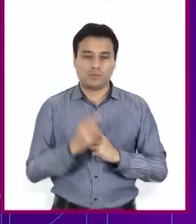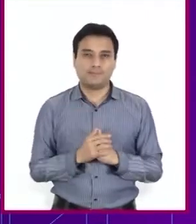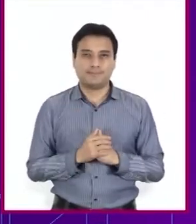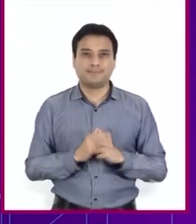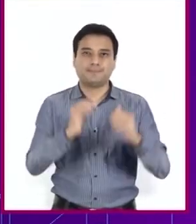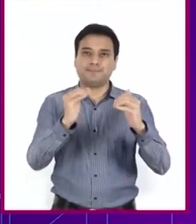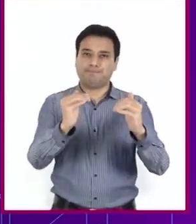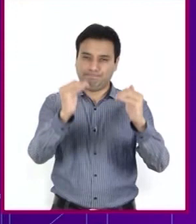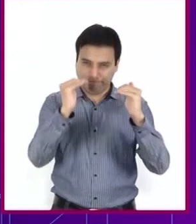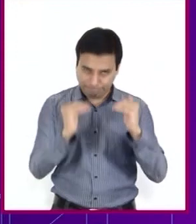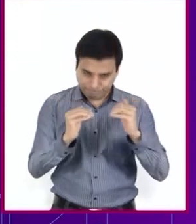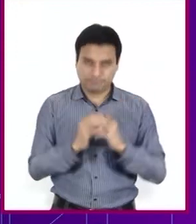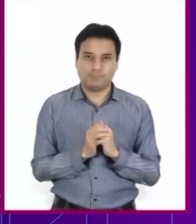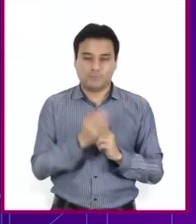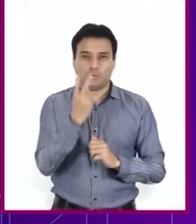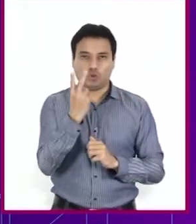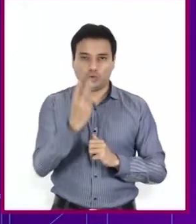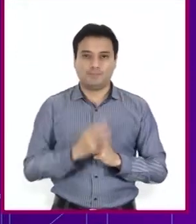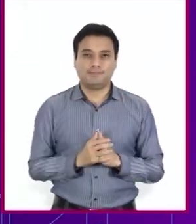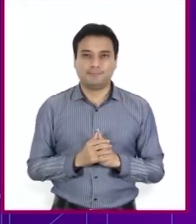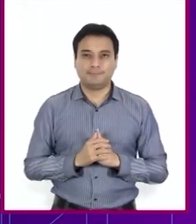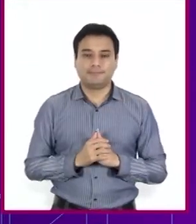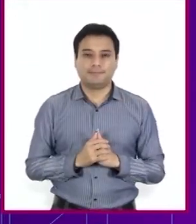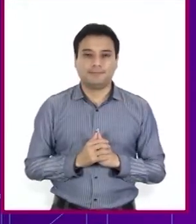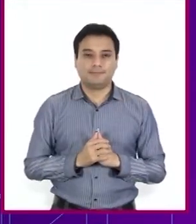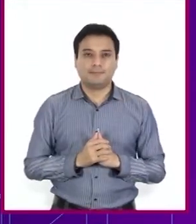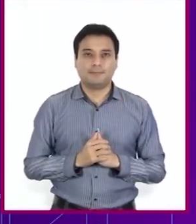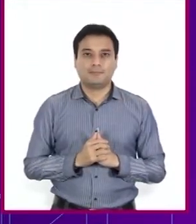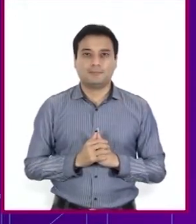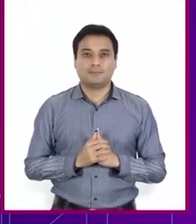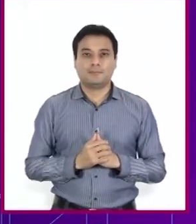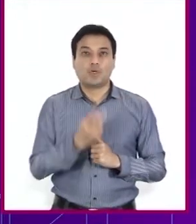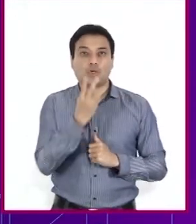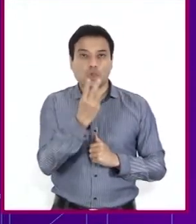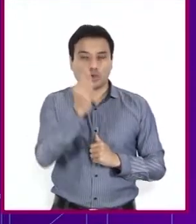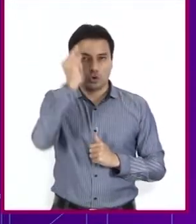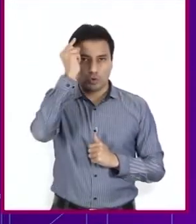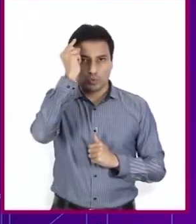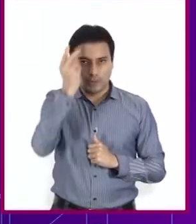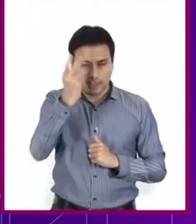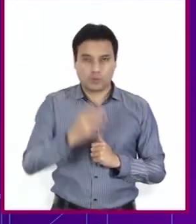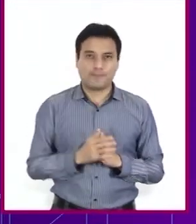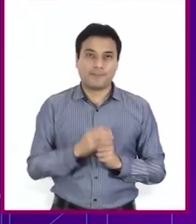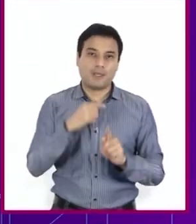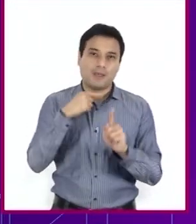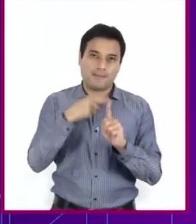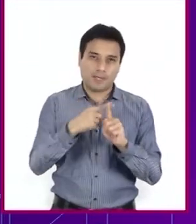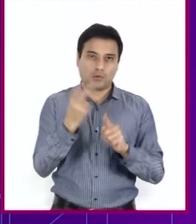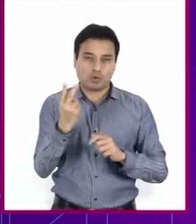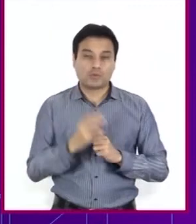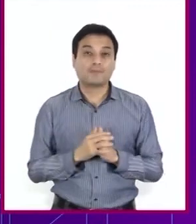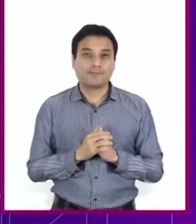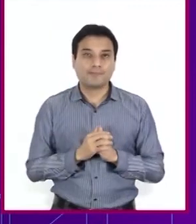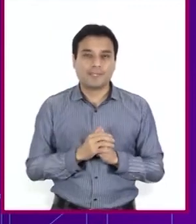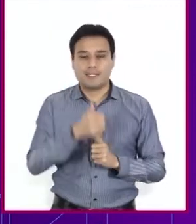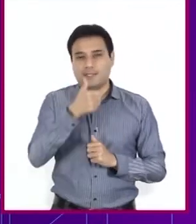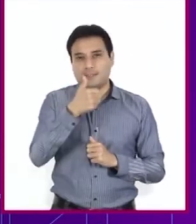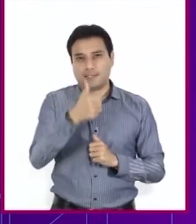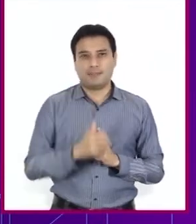Sustituimos el valor de 2 y tenemos 2 al cuadrado más 2, que es igual a